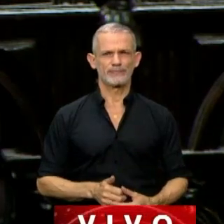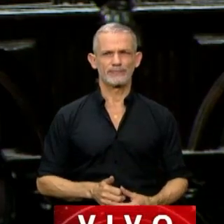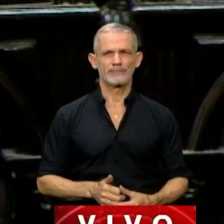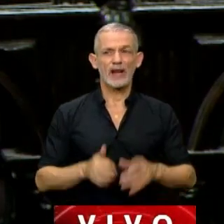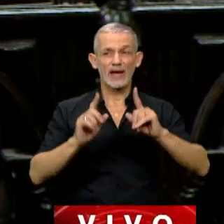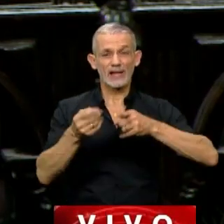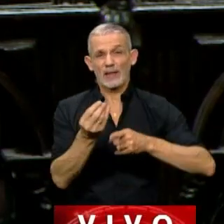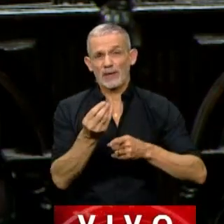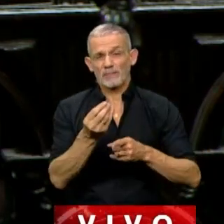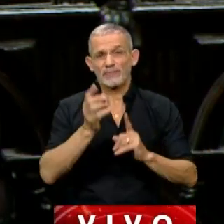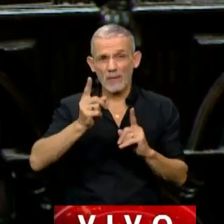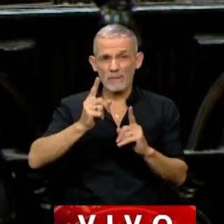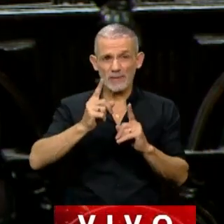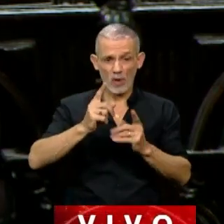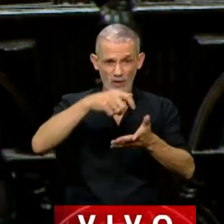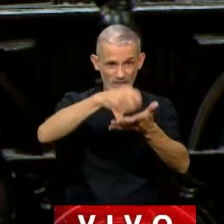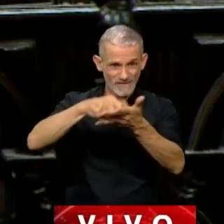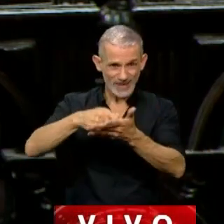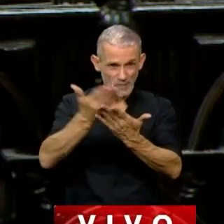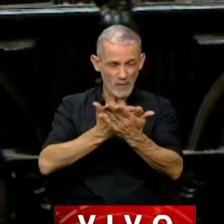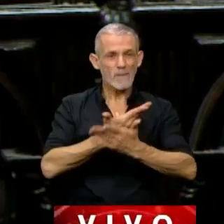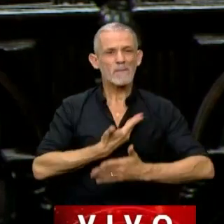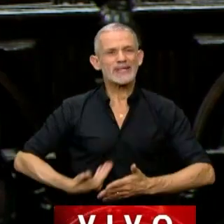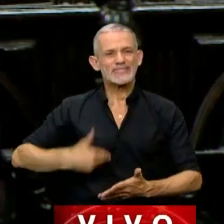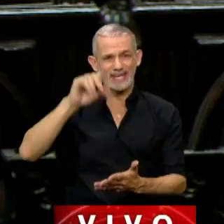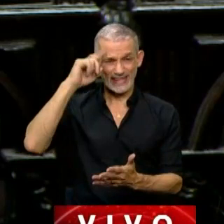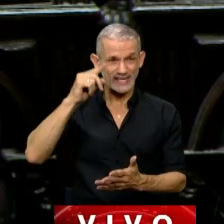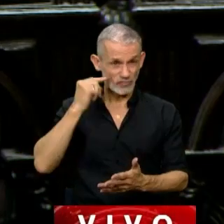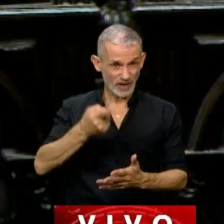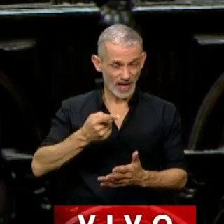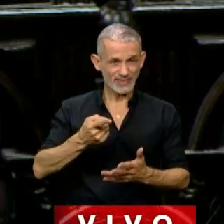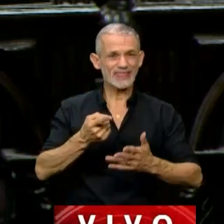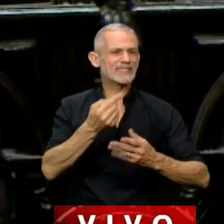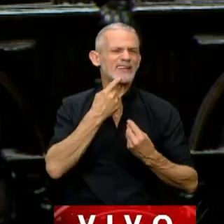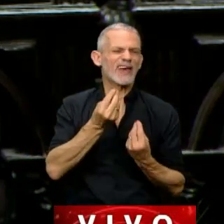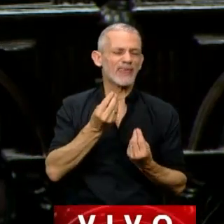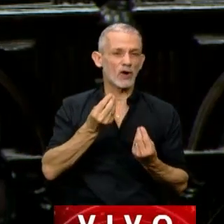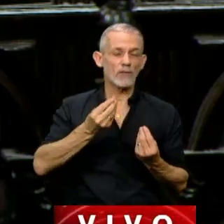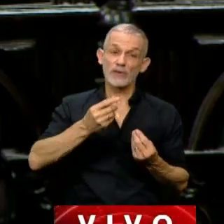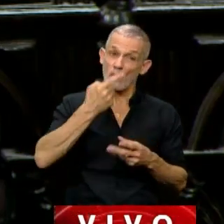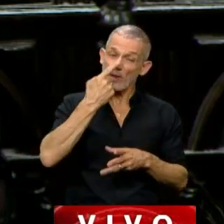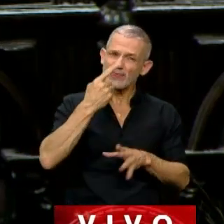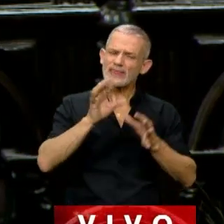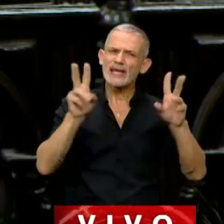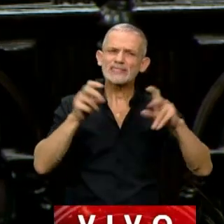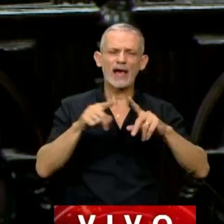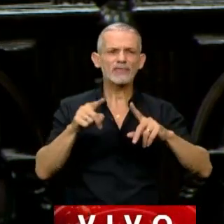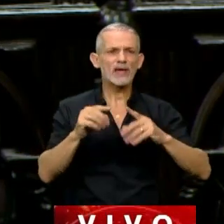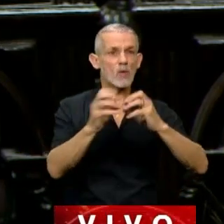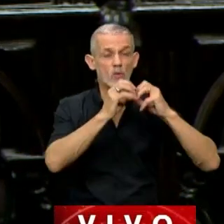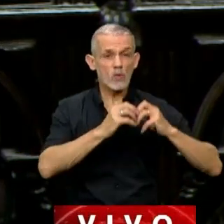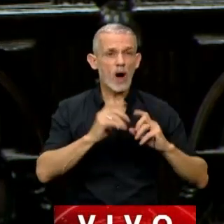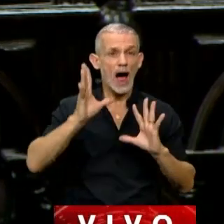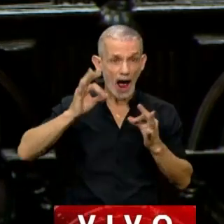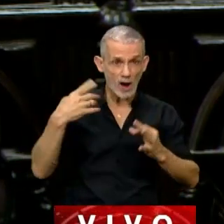también en el mismo acto de la firma el presidente de la nación dijo es muy interesante poner en debate algo